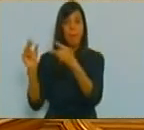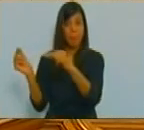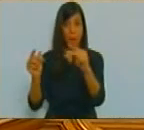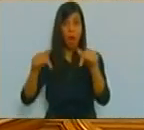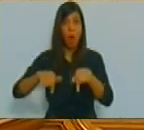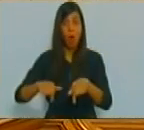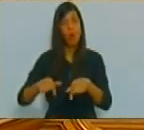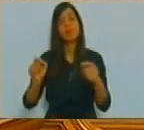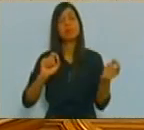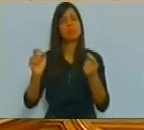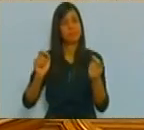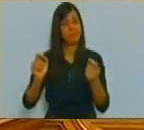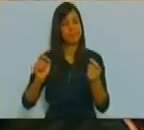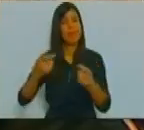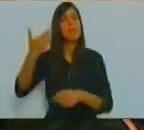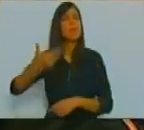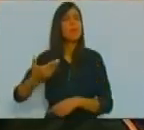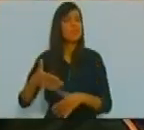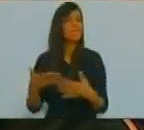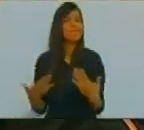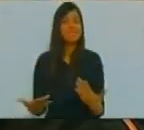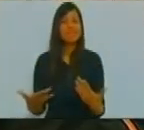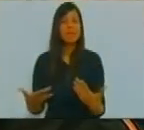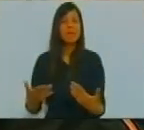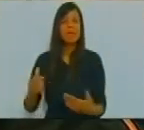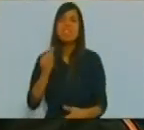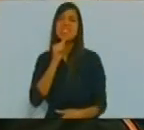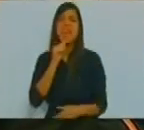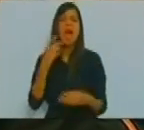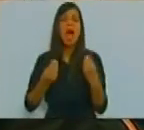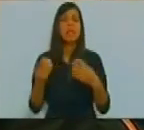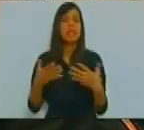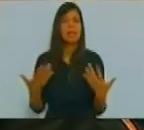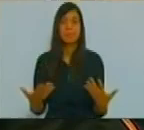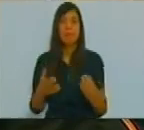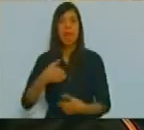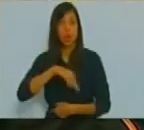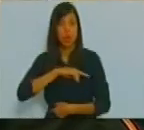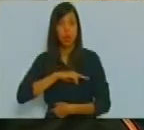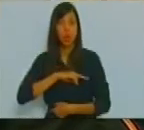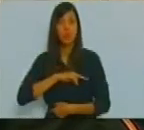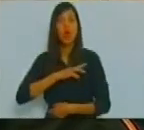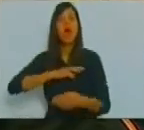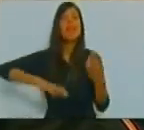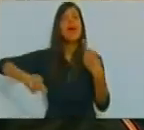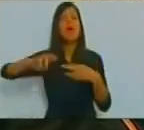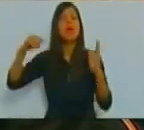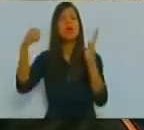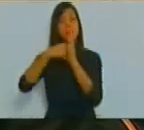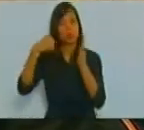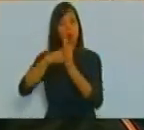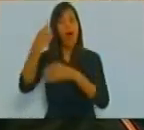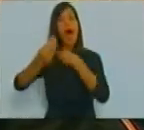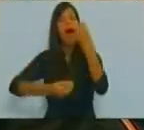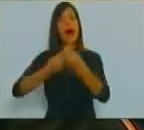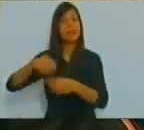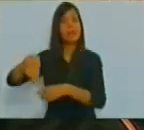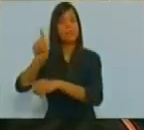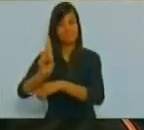se está dando a cada sólo es posible porque estamos en un proceso revolucionario bolivariano